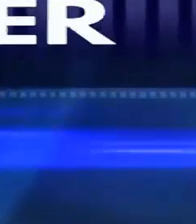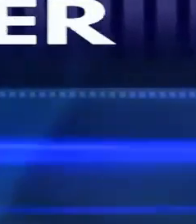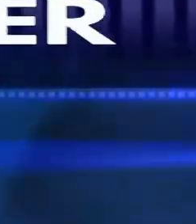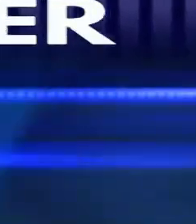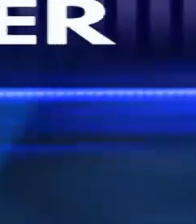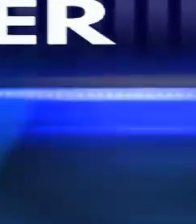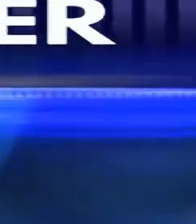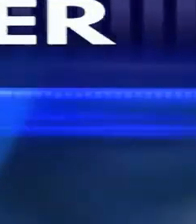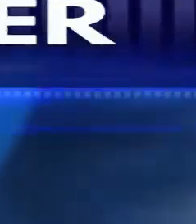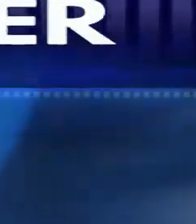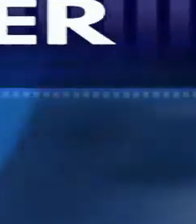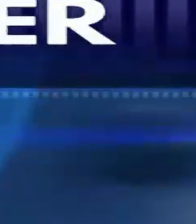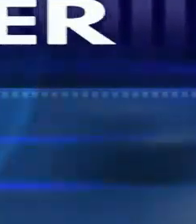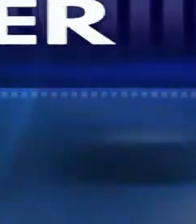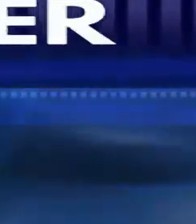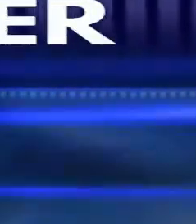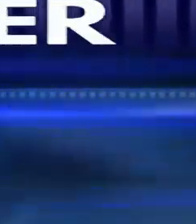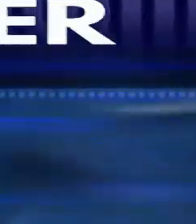Nane Casper.